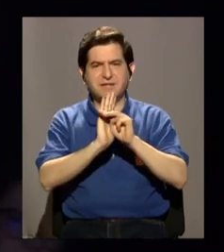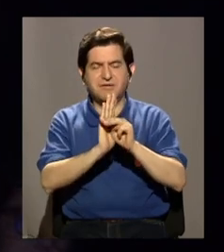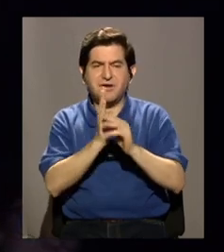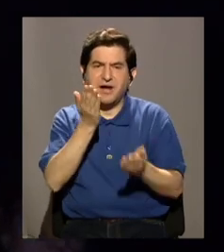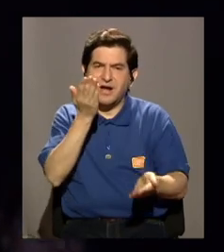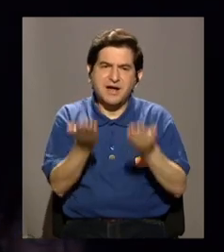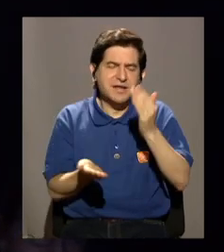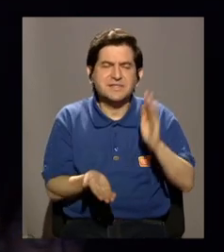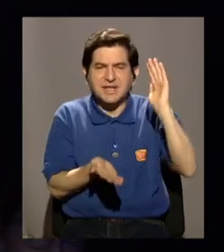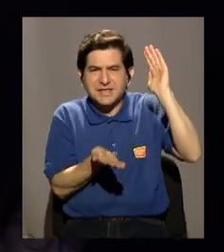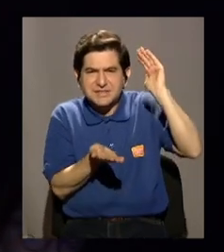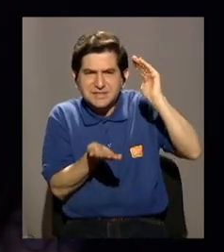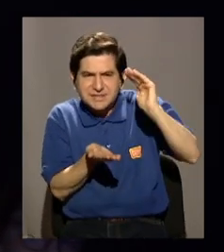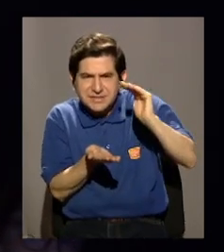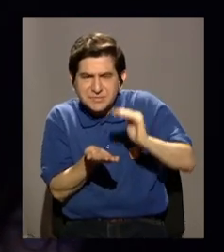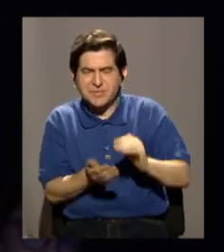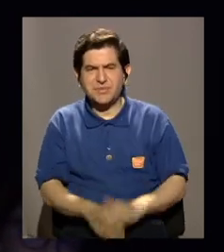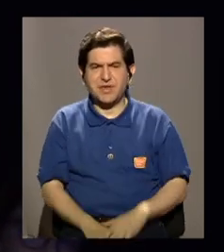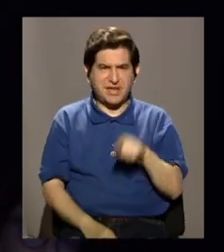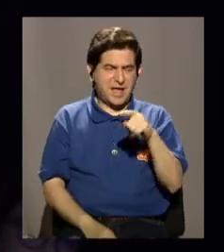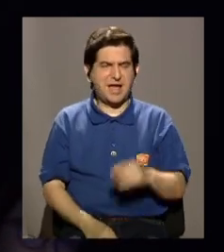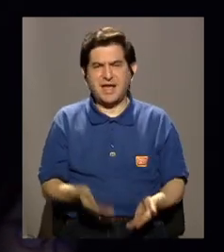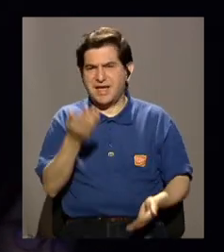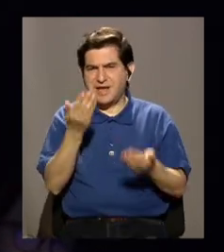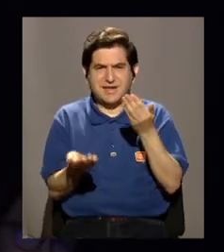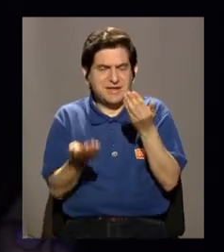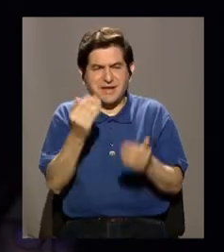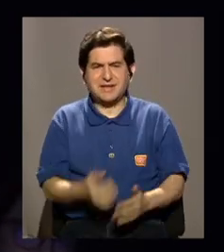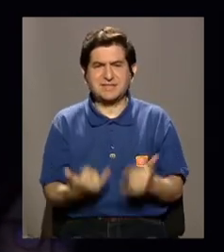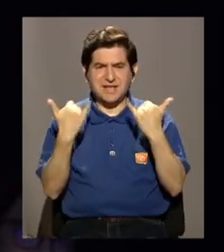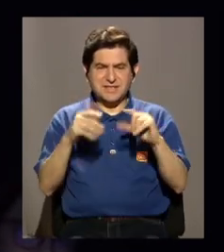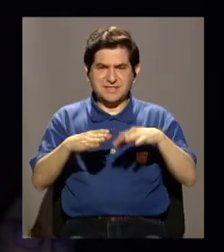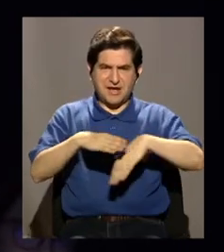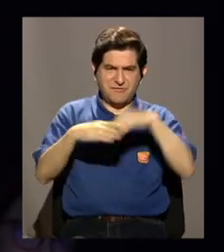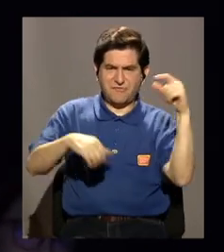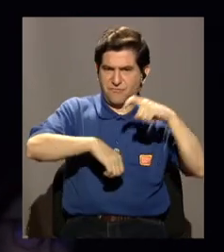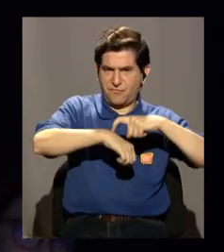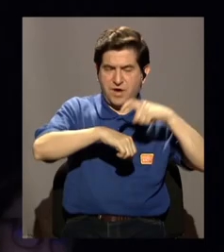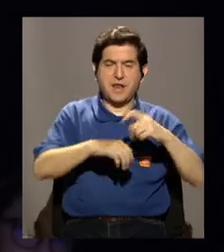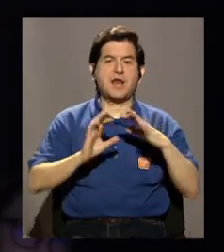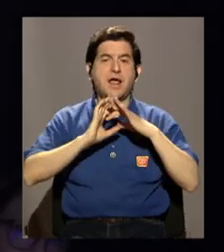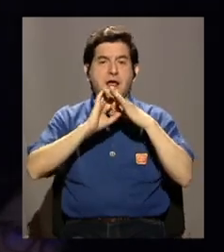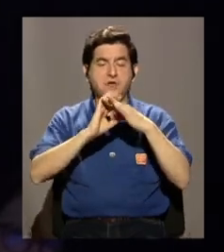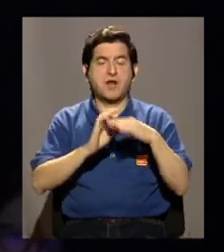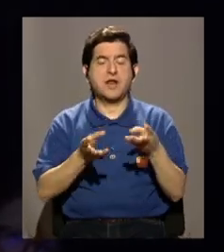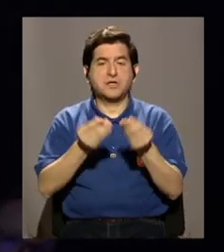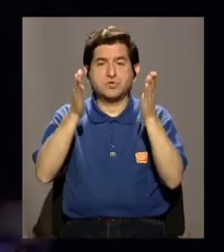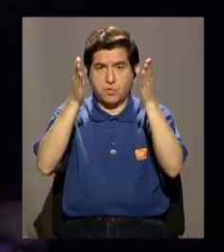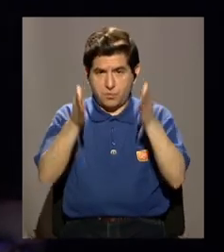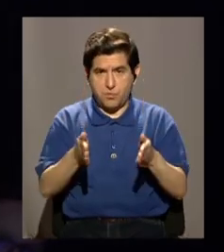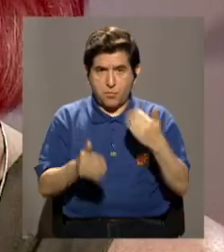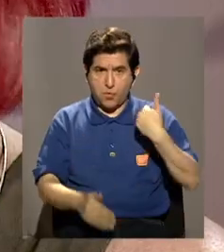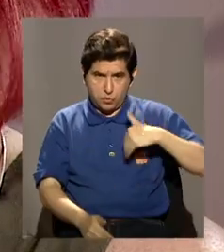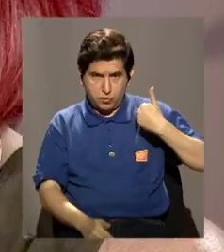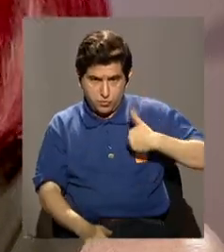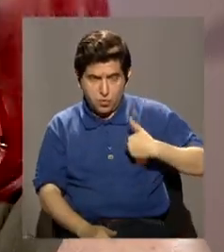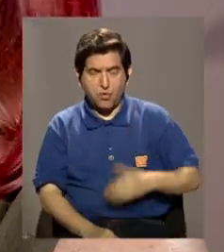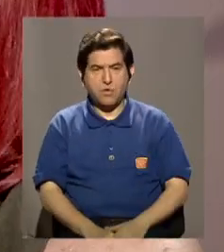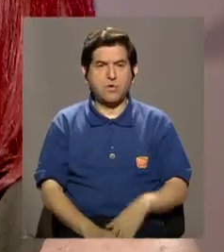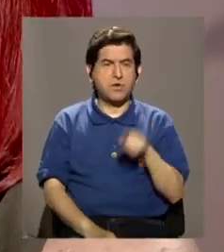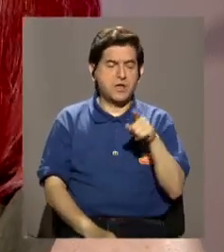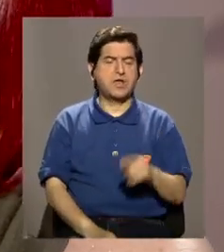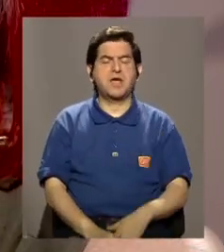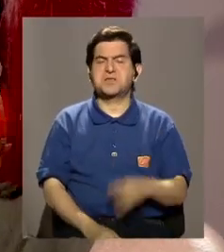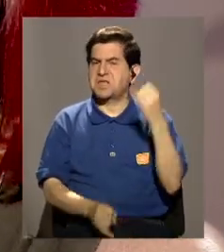el declive aunque he pasado un poco desfasada verdad que tiene una relación con un productor y bueno y ha decidido